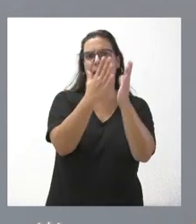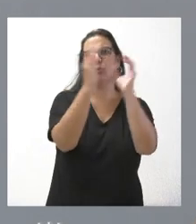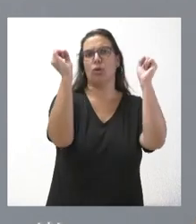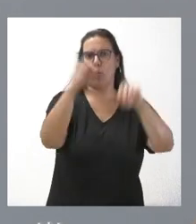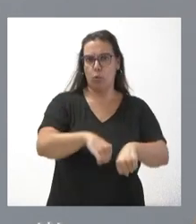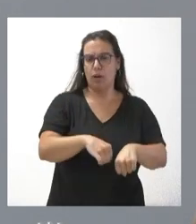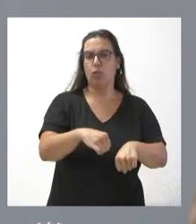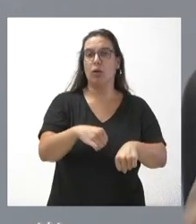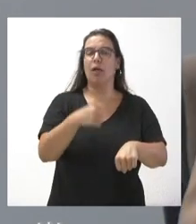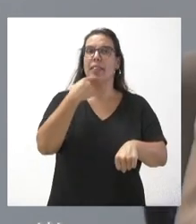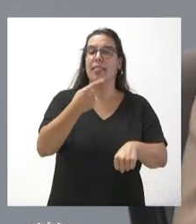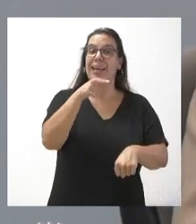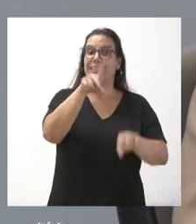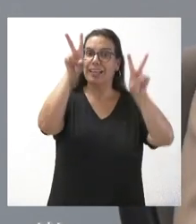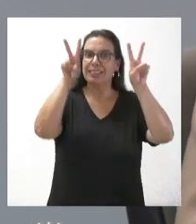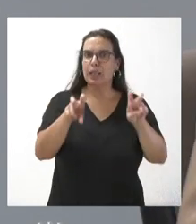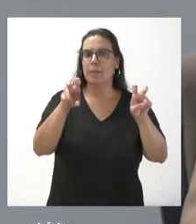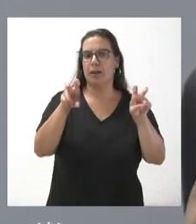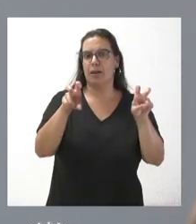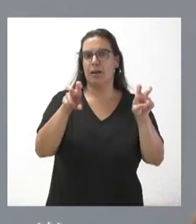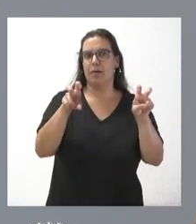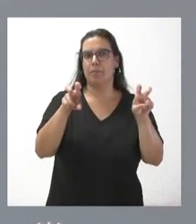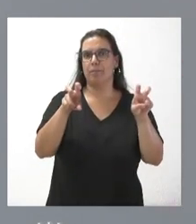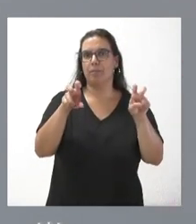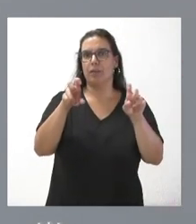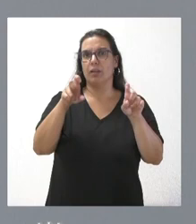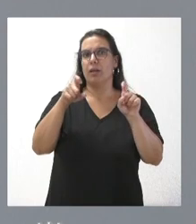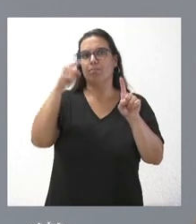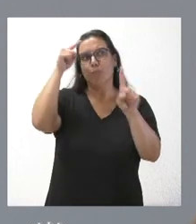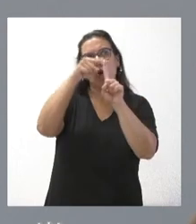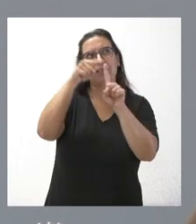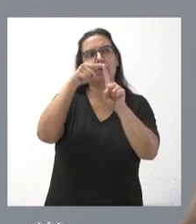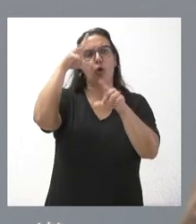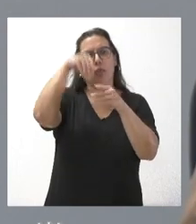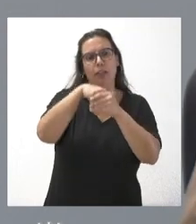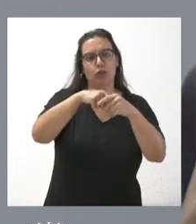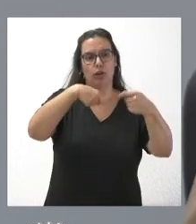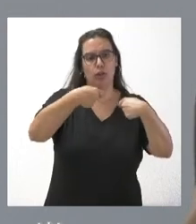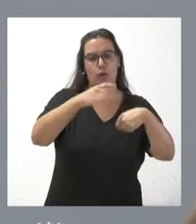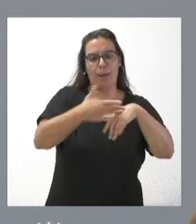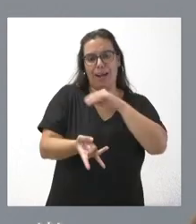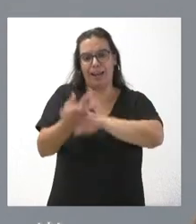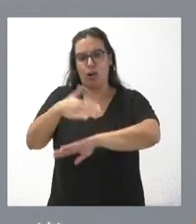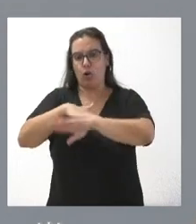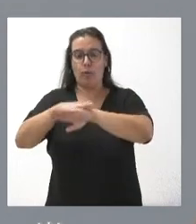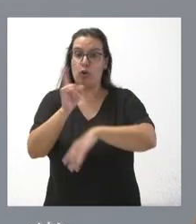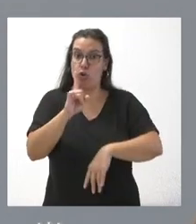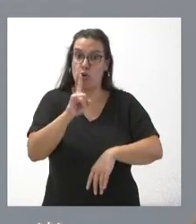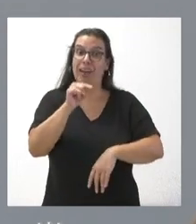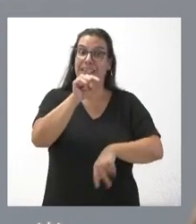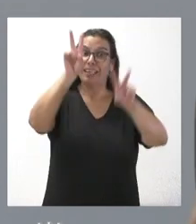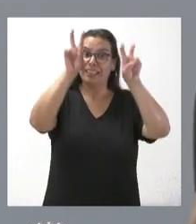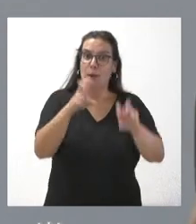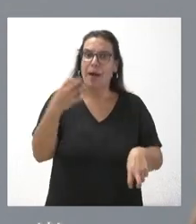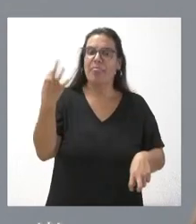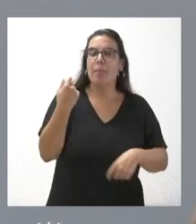que este asunto tan importante fuera objeto de negociación en el ámbito de la conformación de un Gobierno, sino que fuera objeto